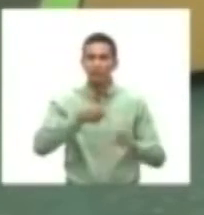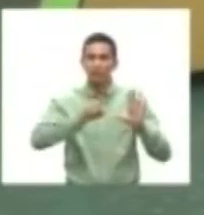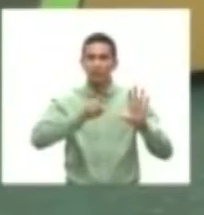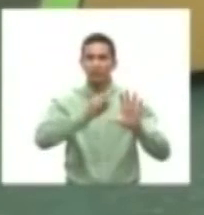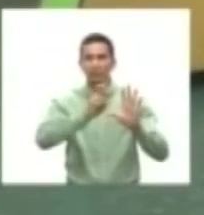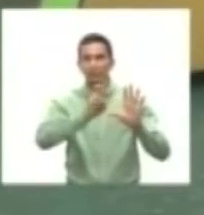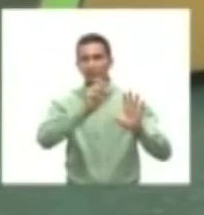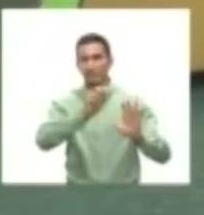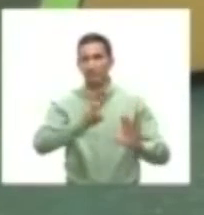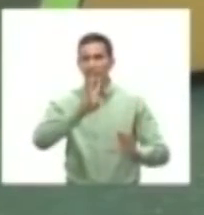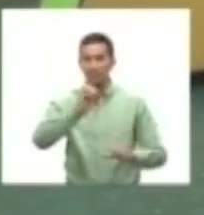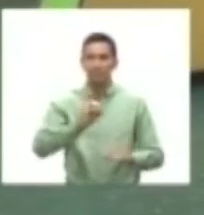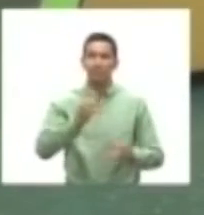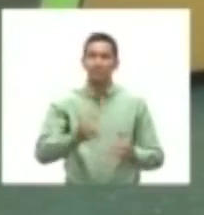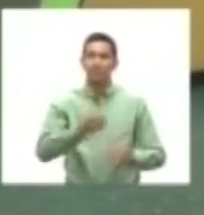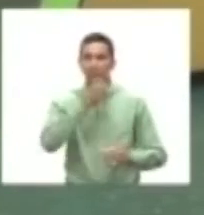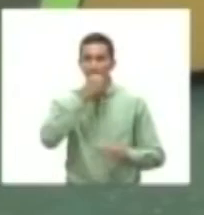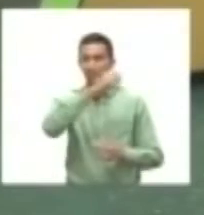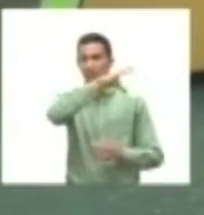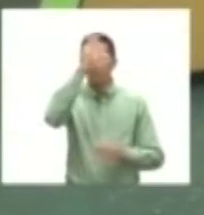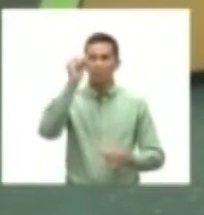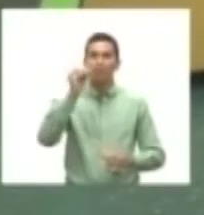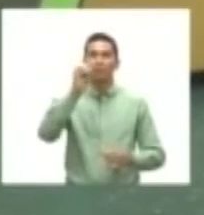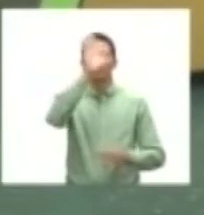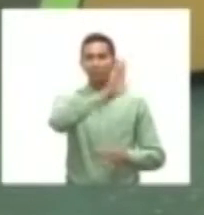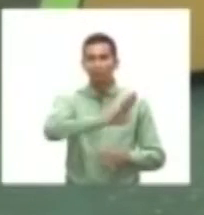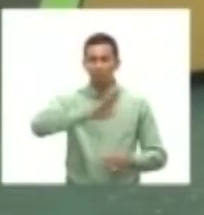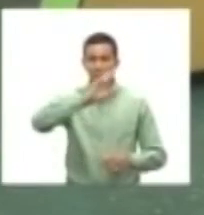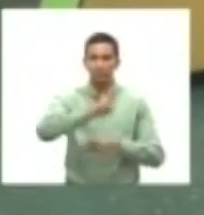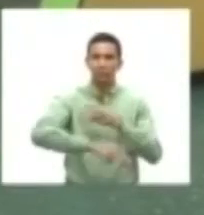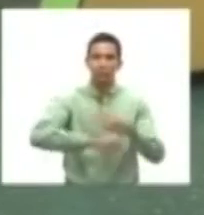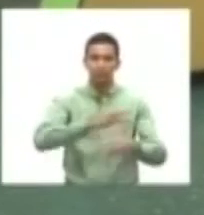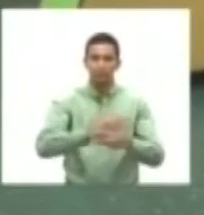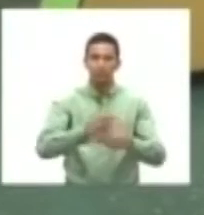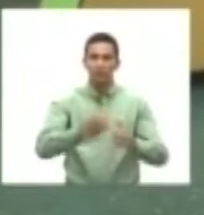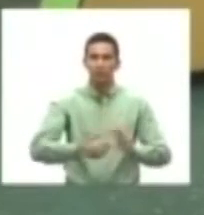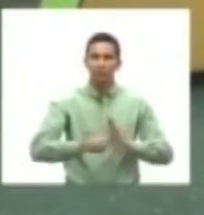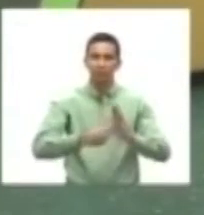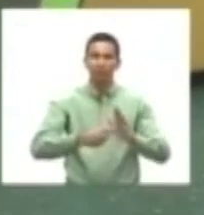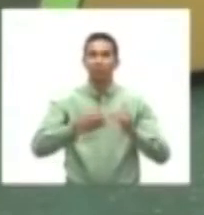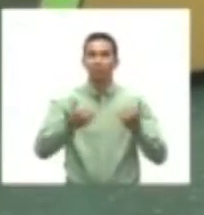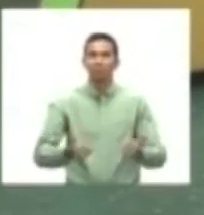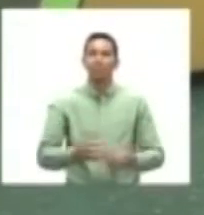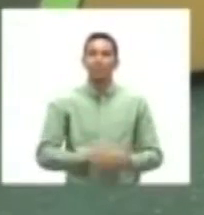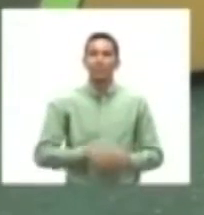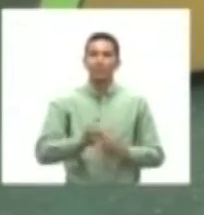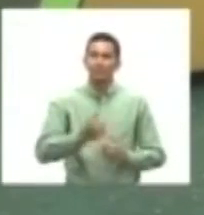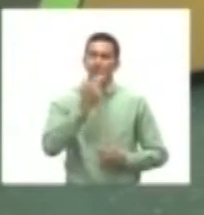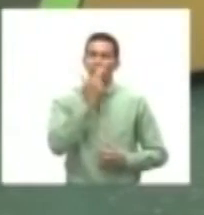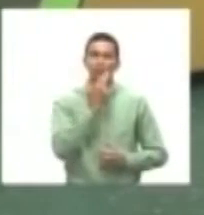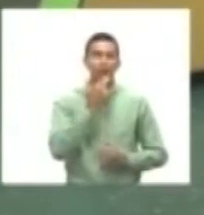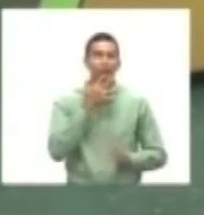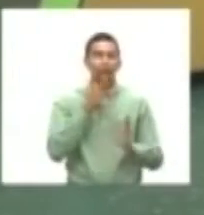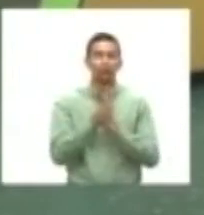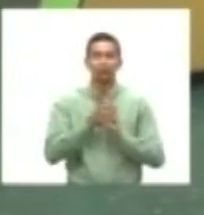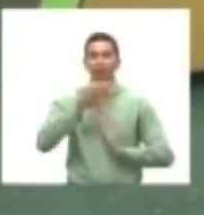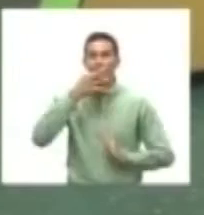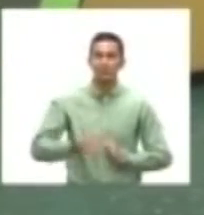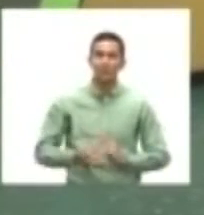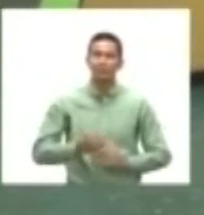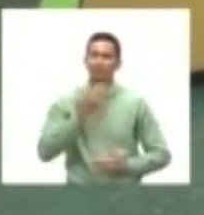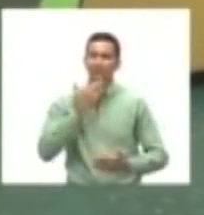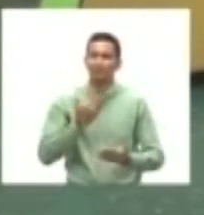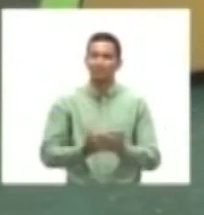por Telecaribe. Las noticias de la región, Colombia y el mundo están aquí y ahora. Bienvenidos a nuestro compromiso con la verdad, gracias